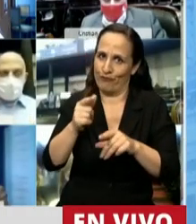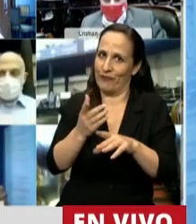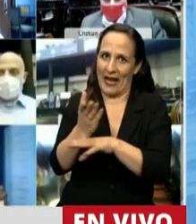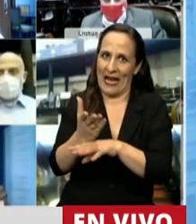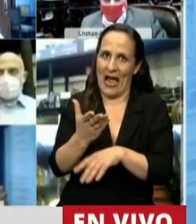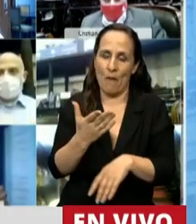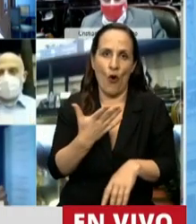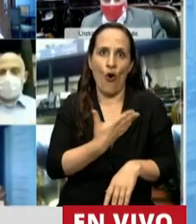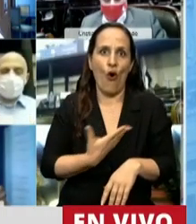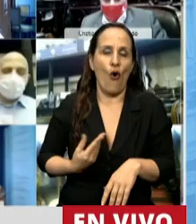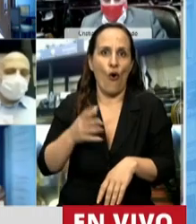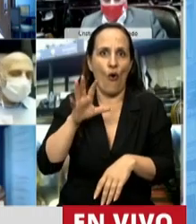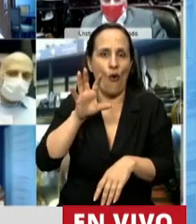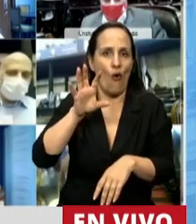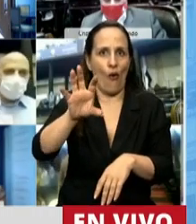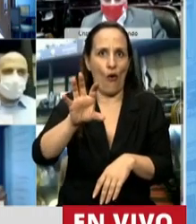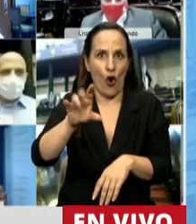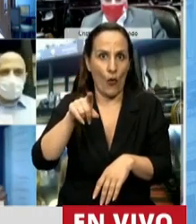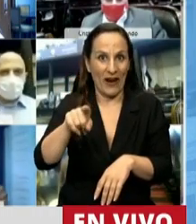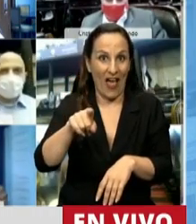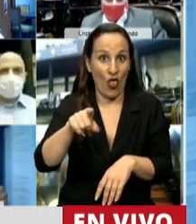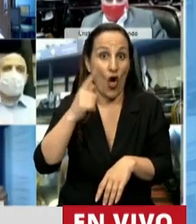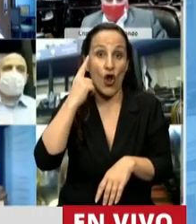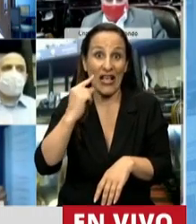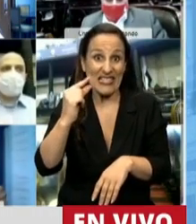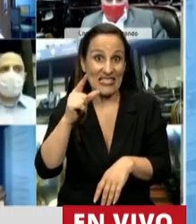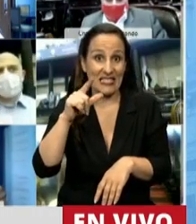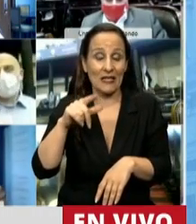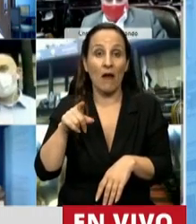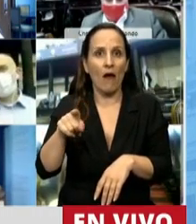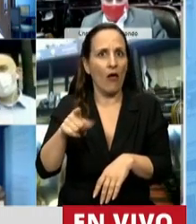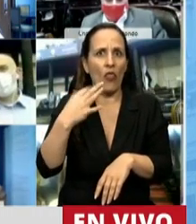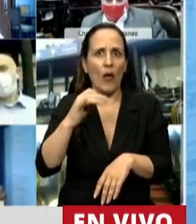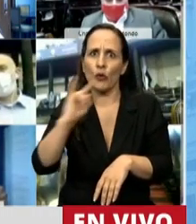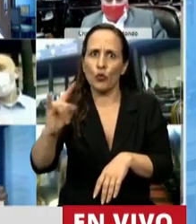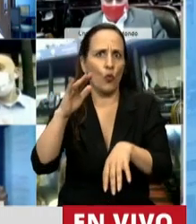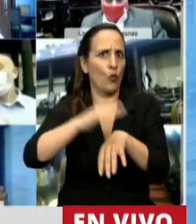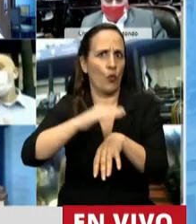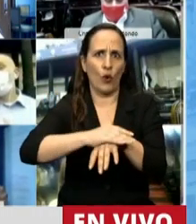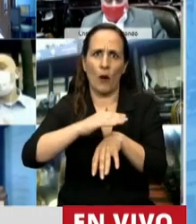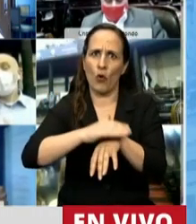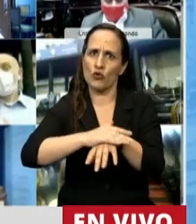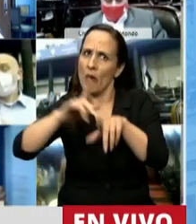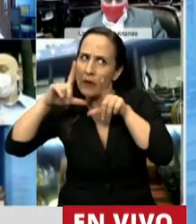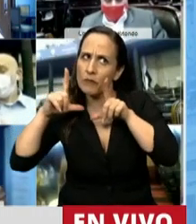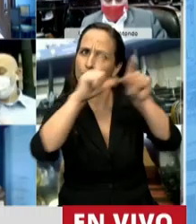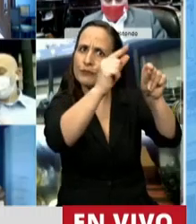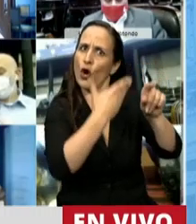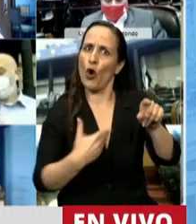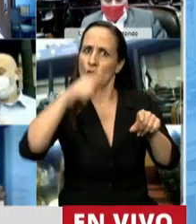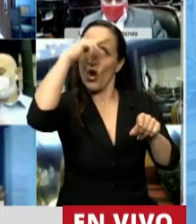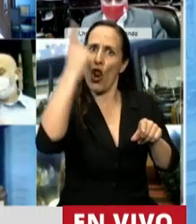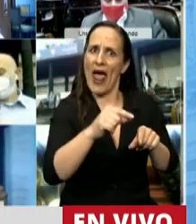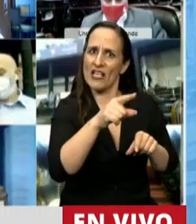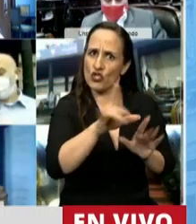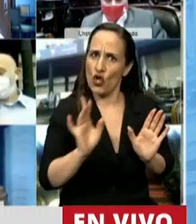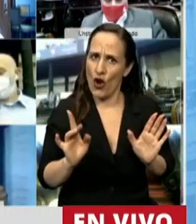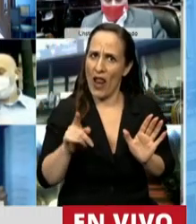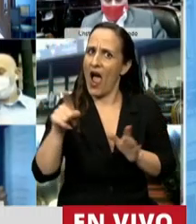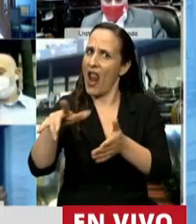el gobernador de la provincia de buenos aires el gobernador que si lo sea a cargo también de reclamarle al gobierno nacional la reapertura